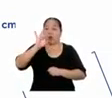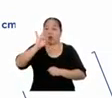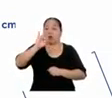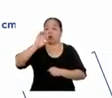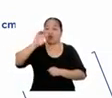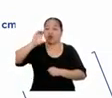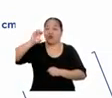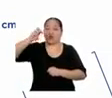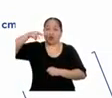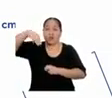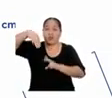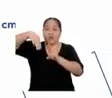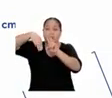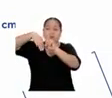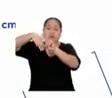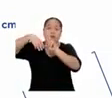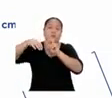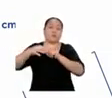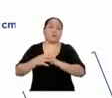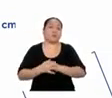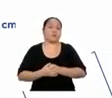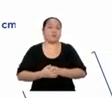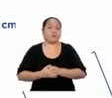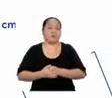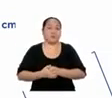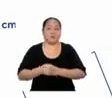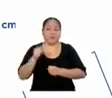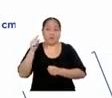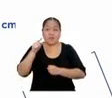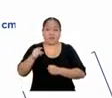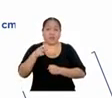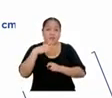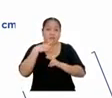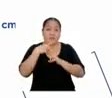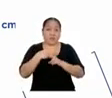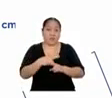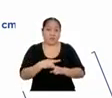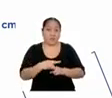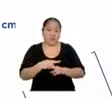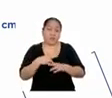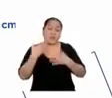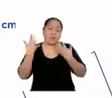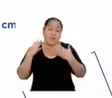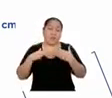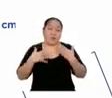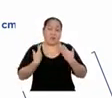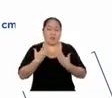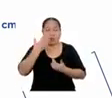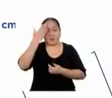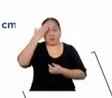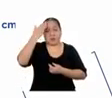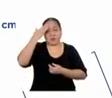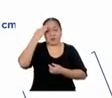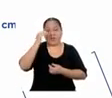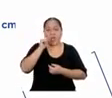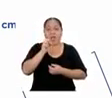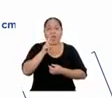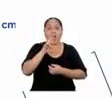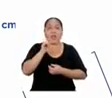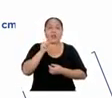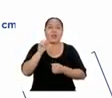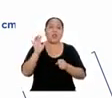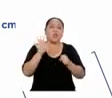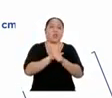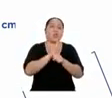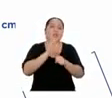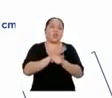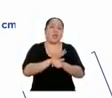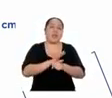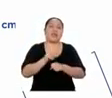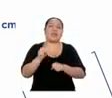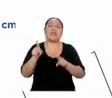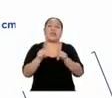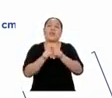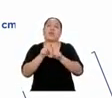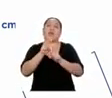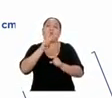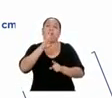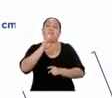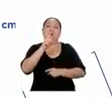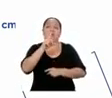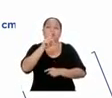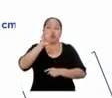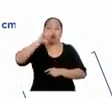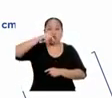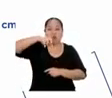140,8 centímetros cuadrados. Con ese dato, podemos calcular el área total y volumen de la